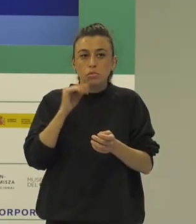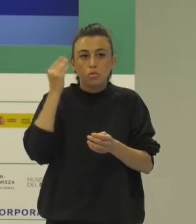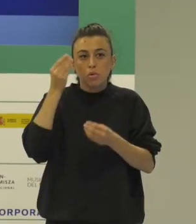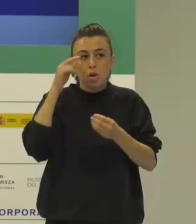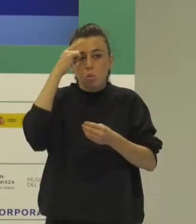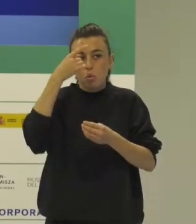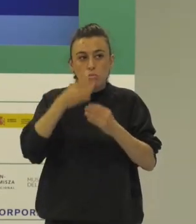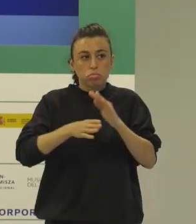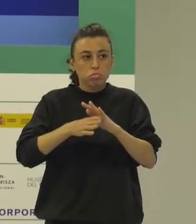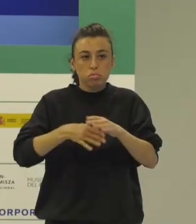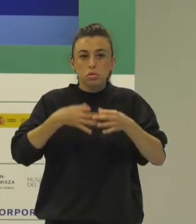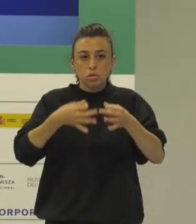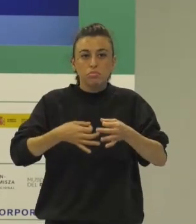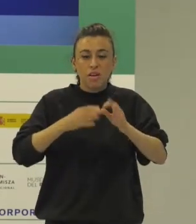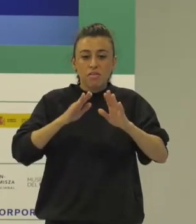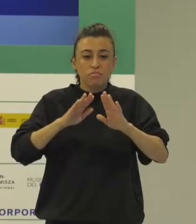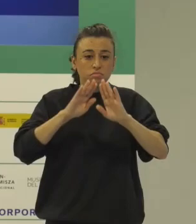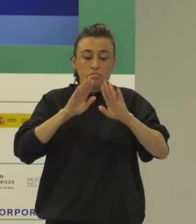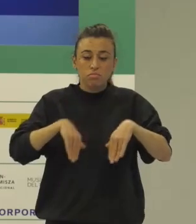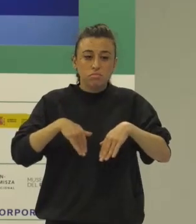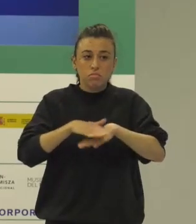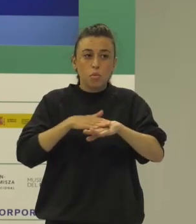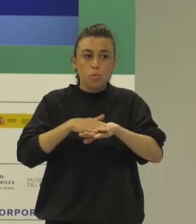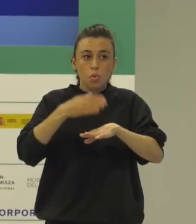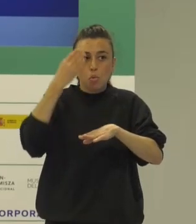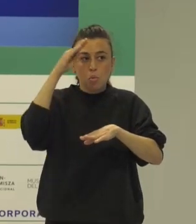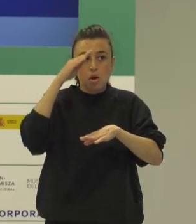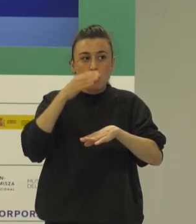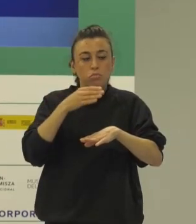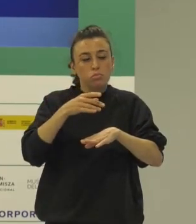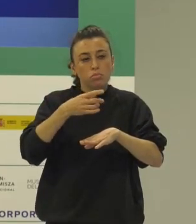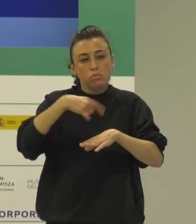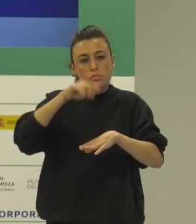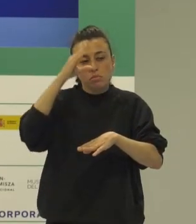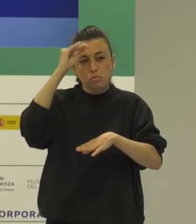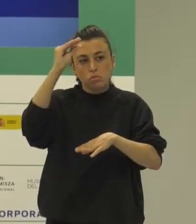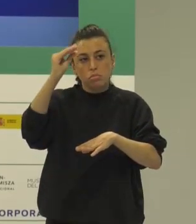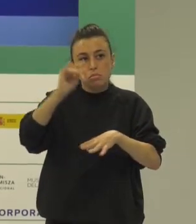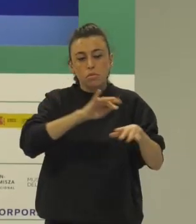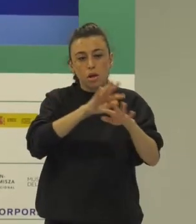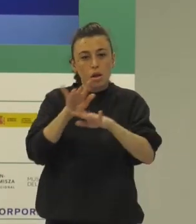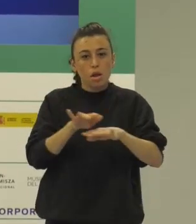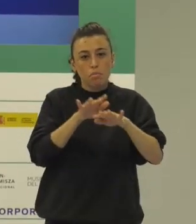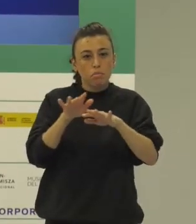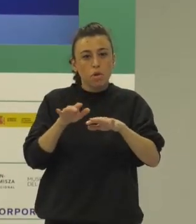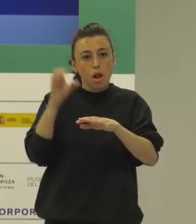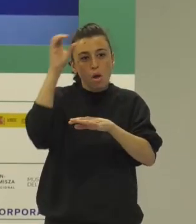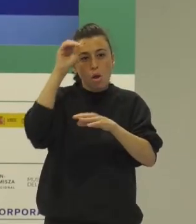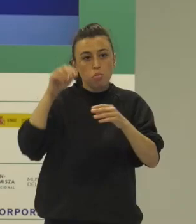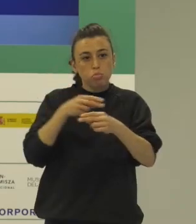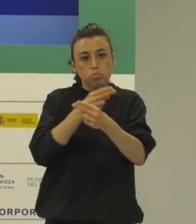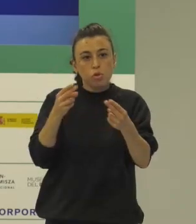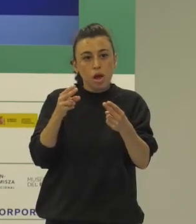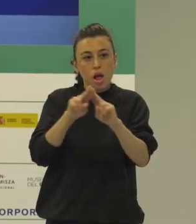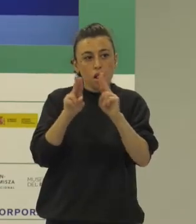cubano ha tenido la inteligencia de convencer a la opinión pública internacional y